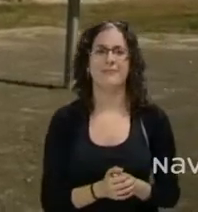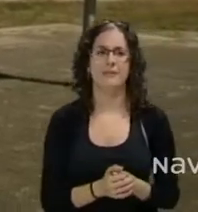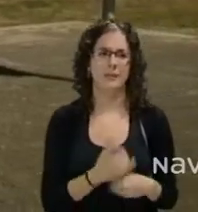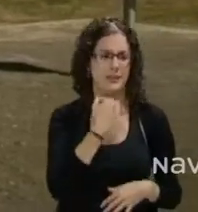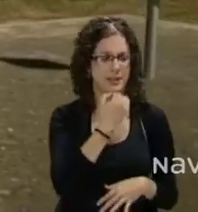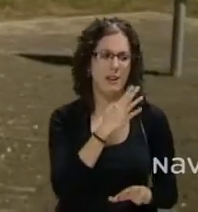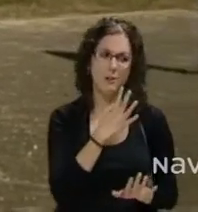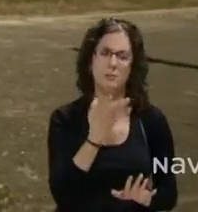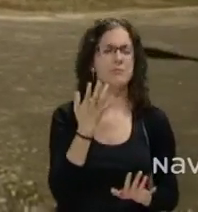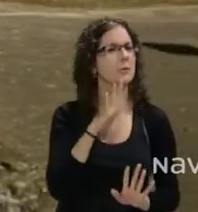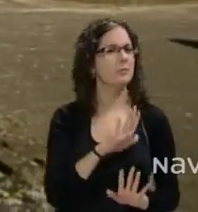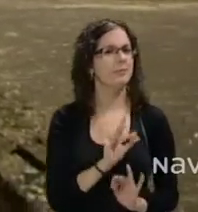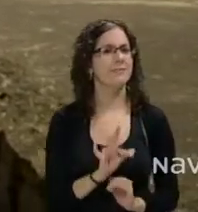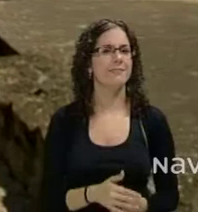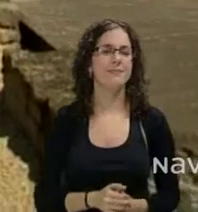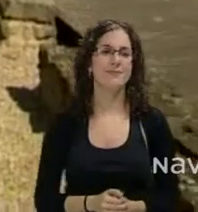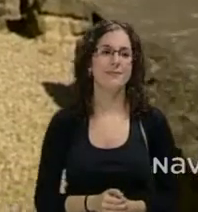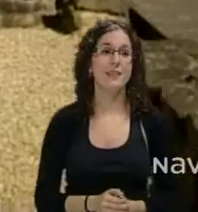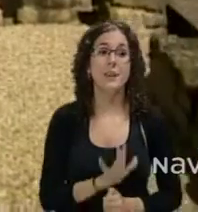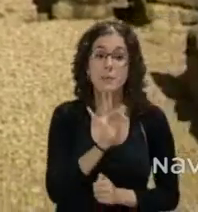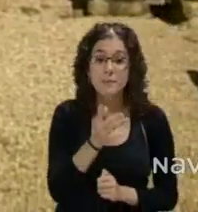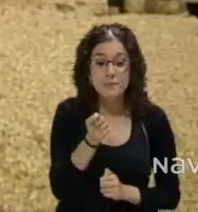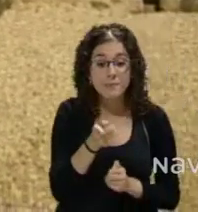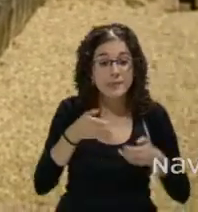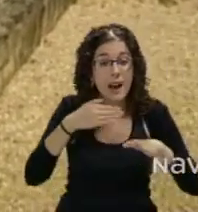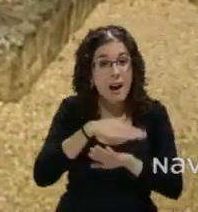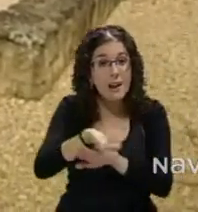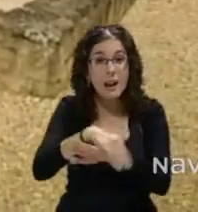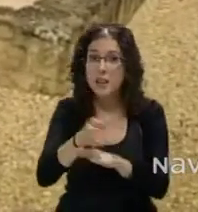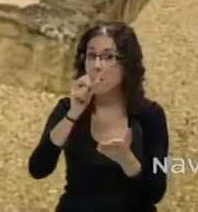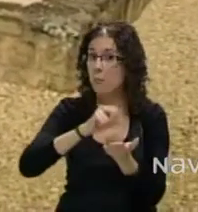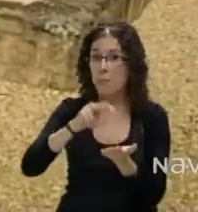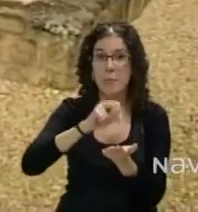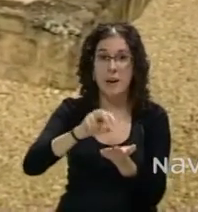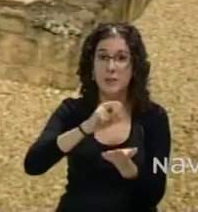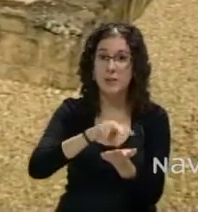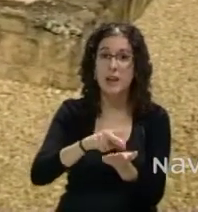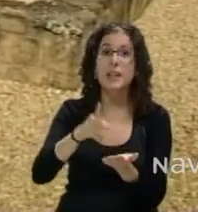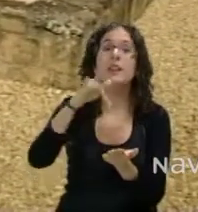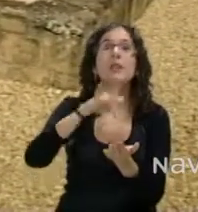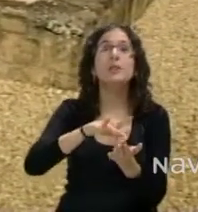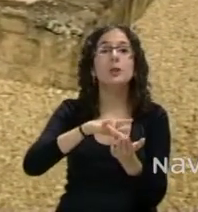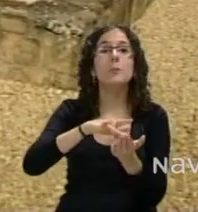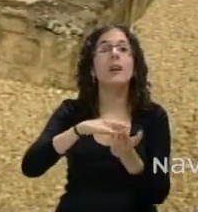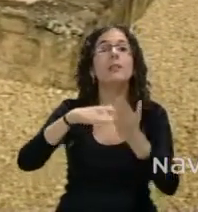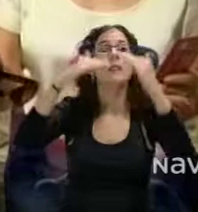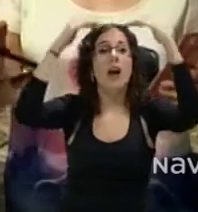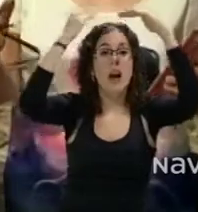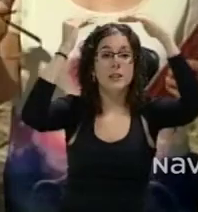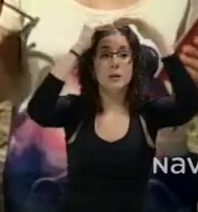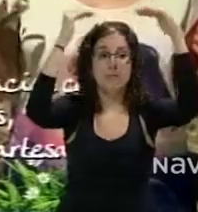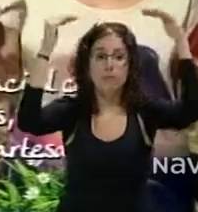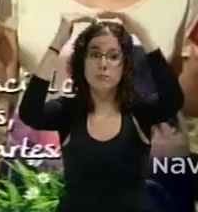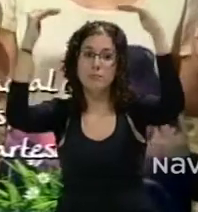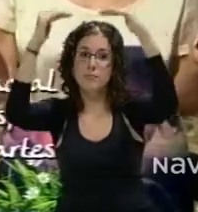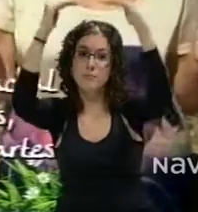lavandería, tintorería. Y una calle peatonal que estuvo porticada y que serían las casas de los artesanos. Aquí ya